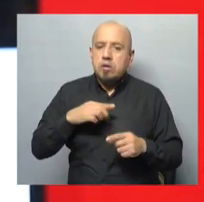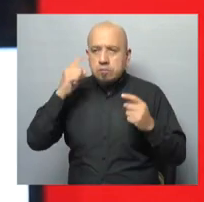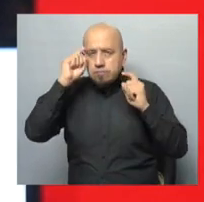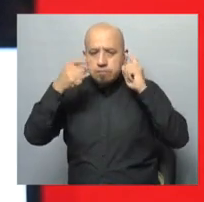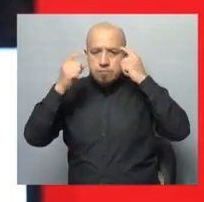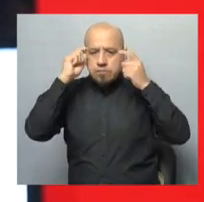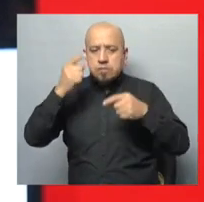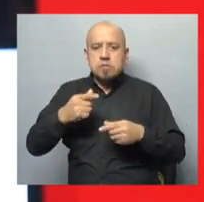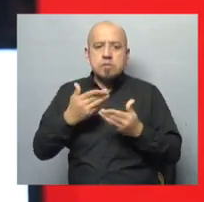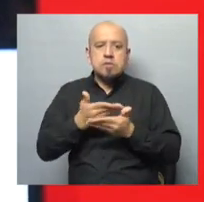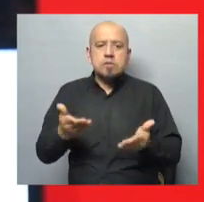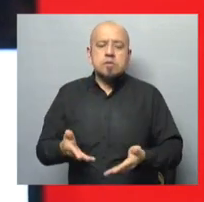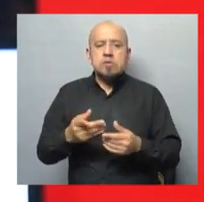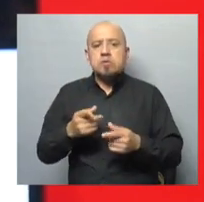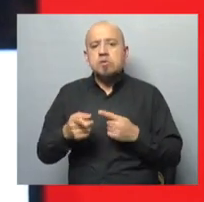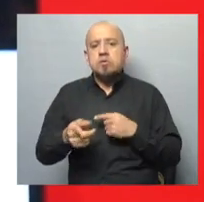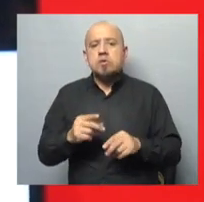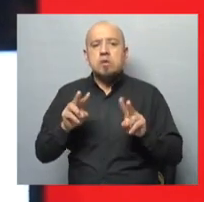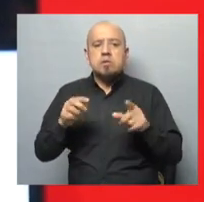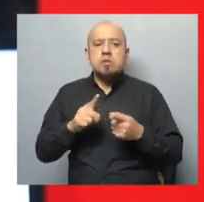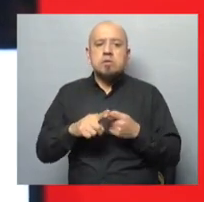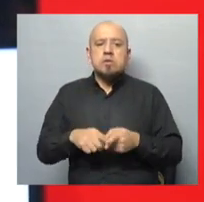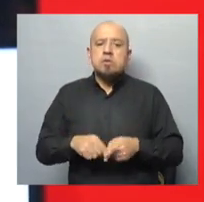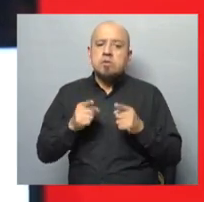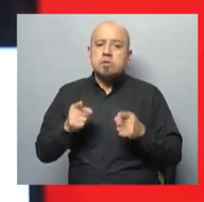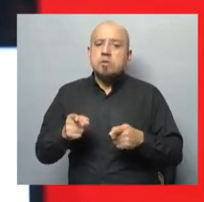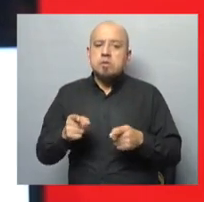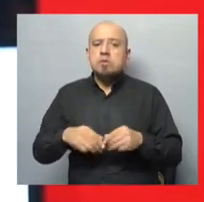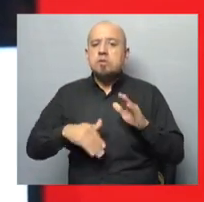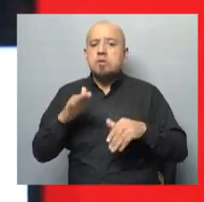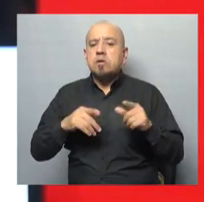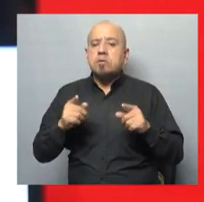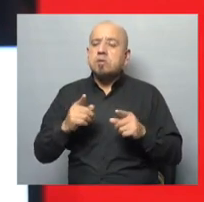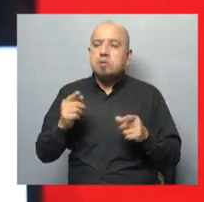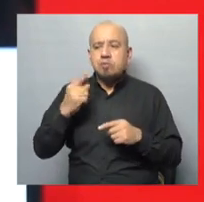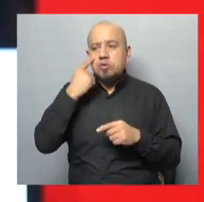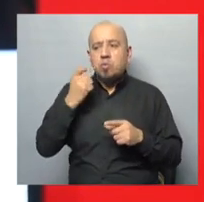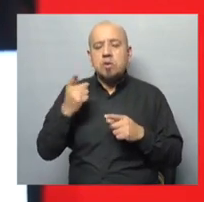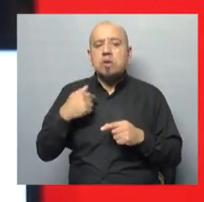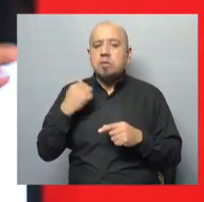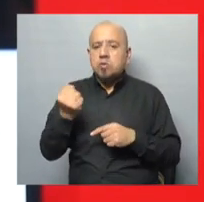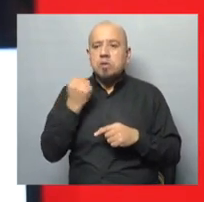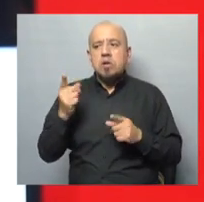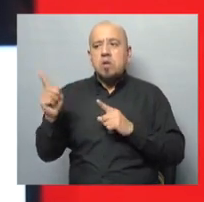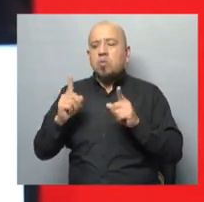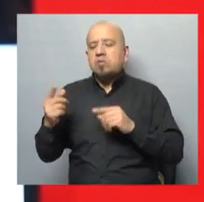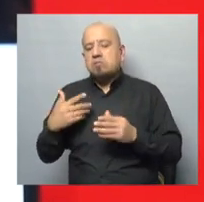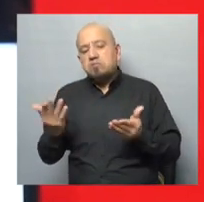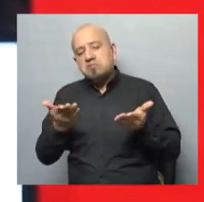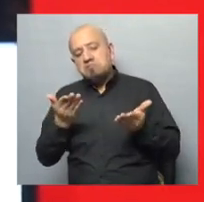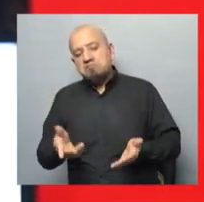colgar la carnecita que le vamos poniendo al tema y esa carne si está muchas veces no está valorada no no no se valora